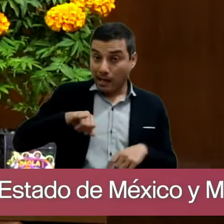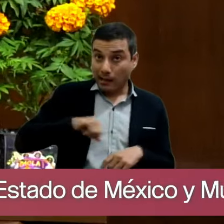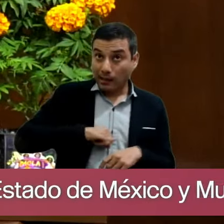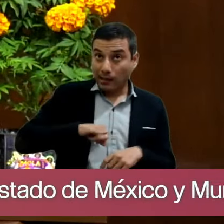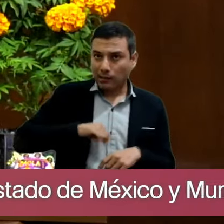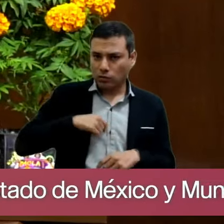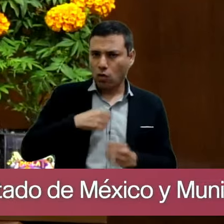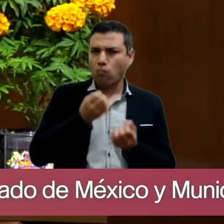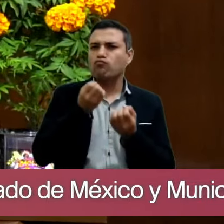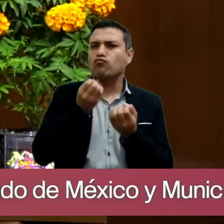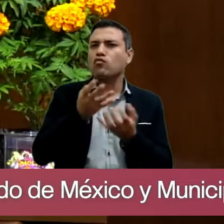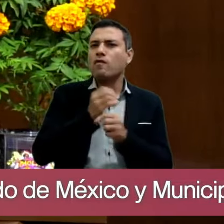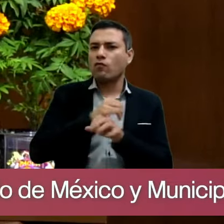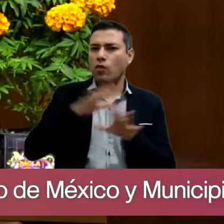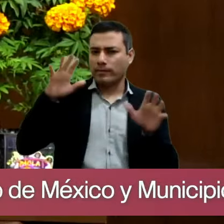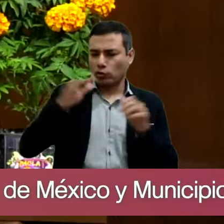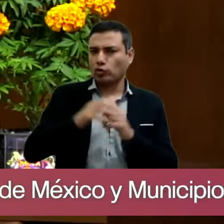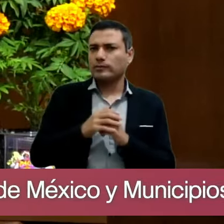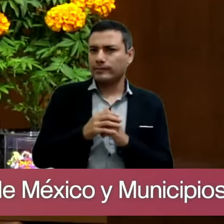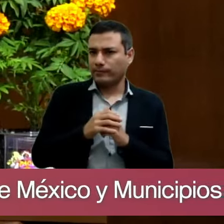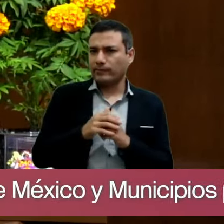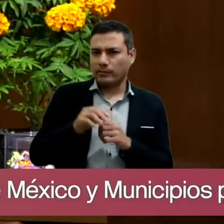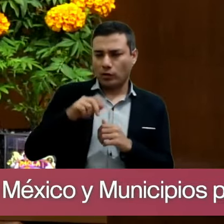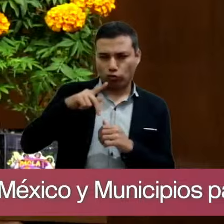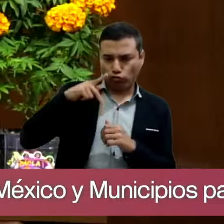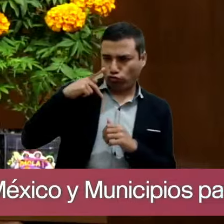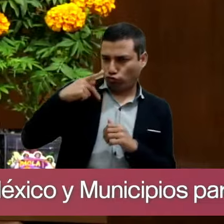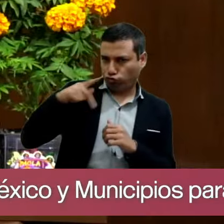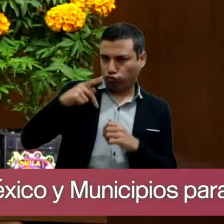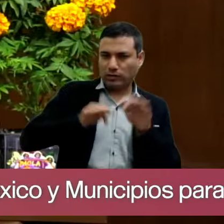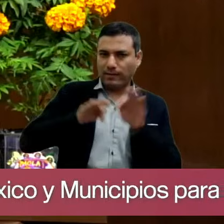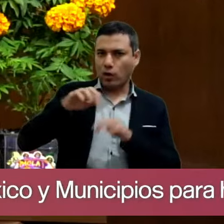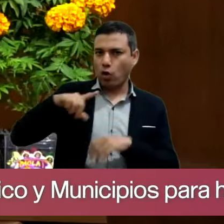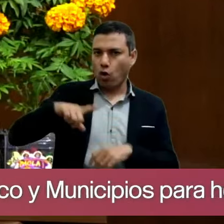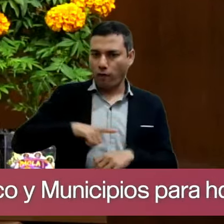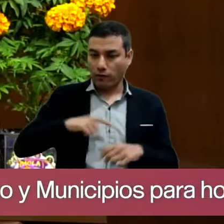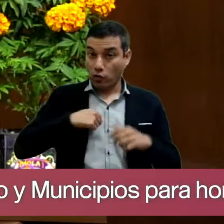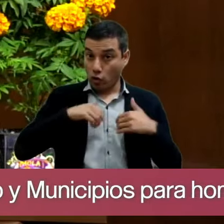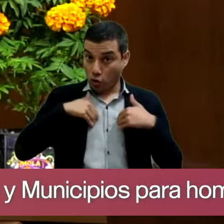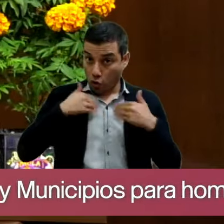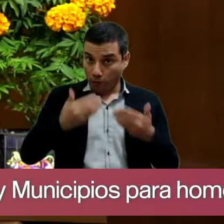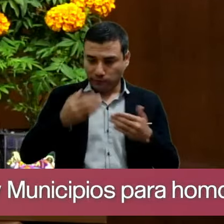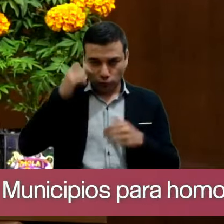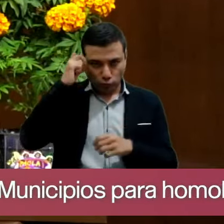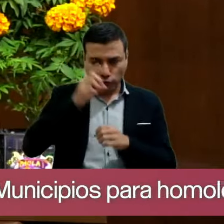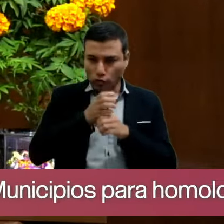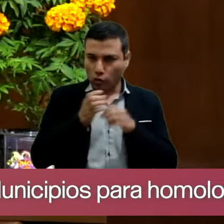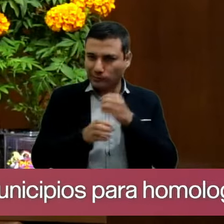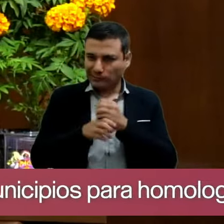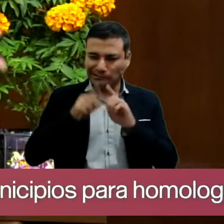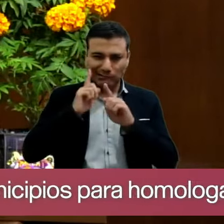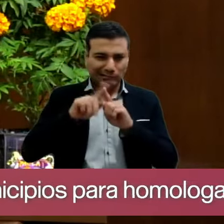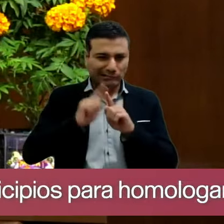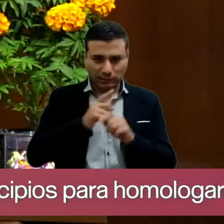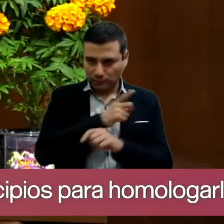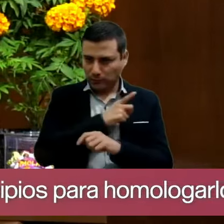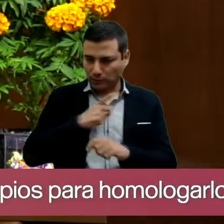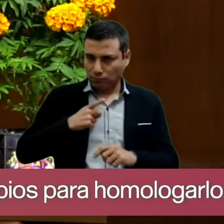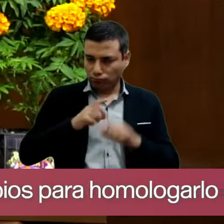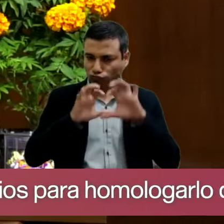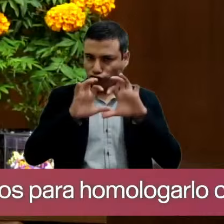las declaraciones de intereses de los servidores públicos que así lo determinen, por lo